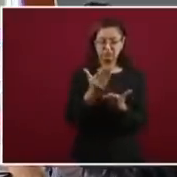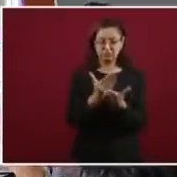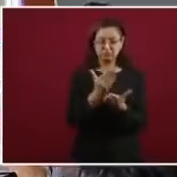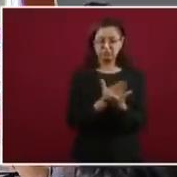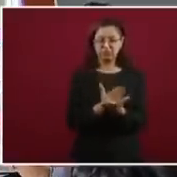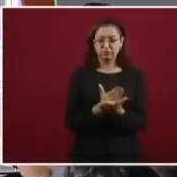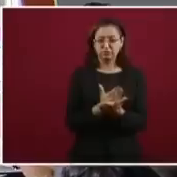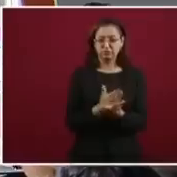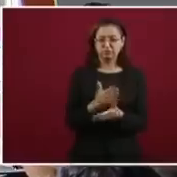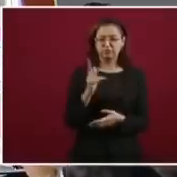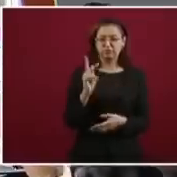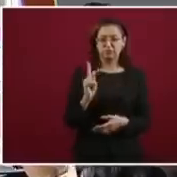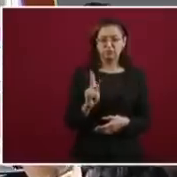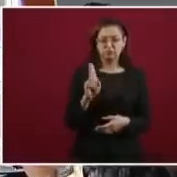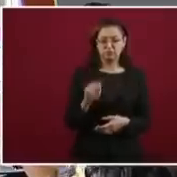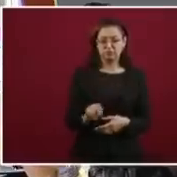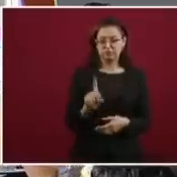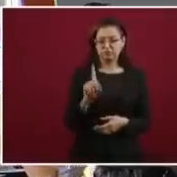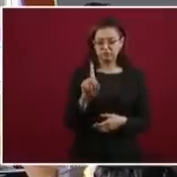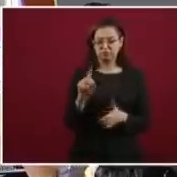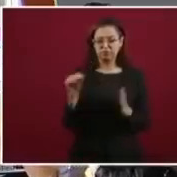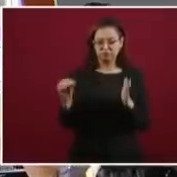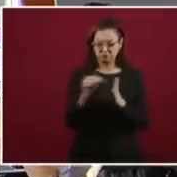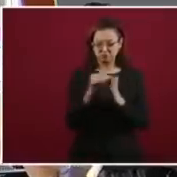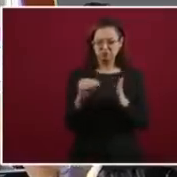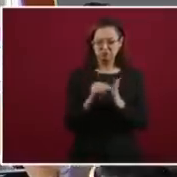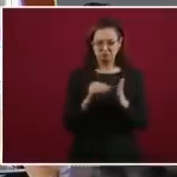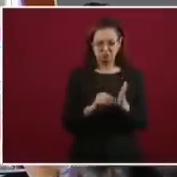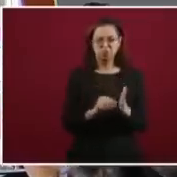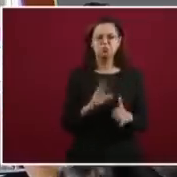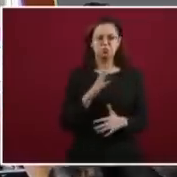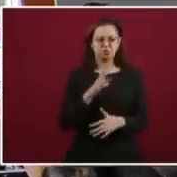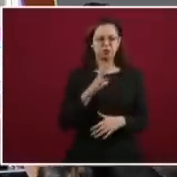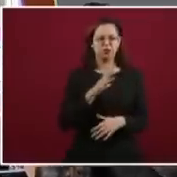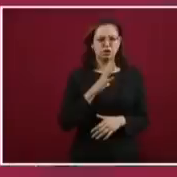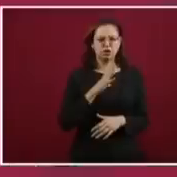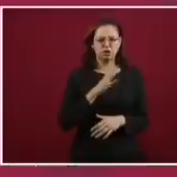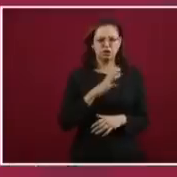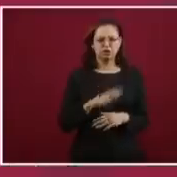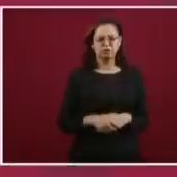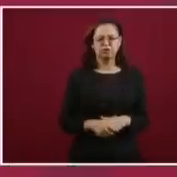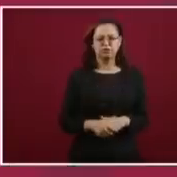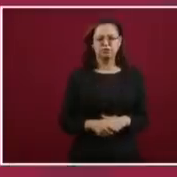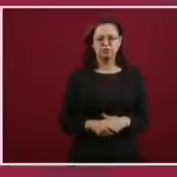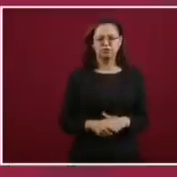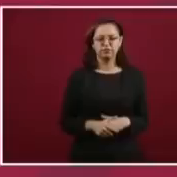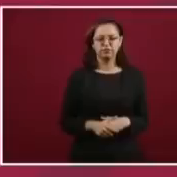el plan de desarrollo ahora este